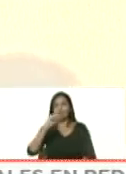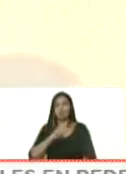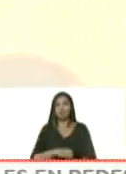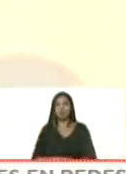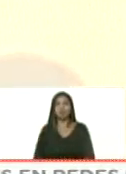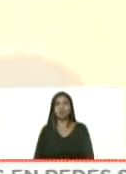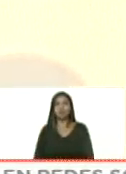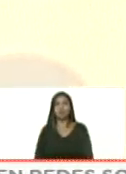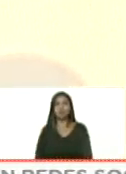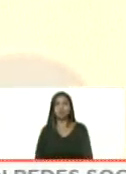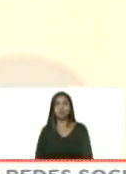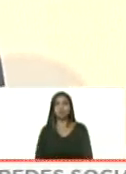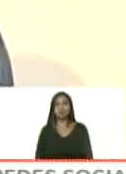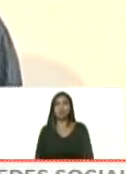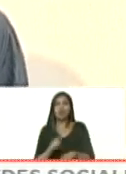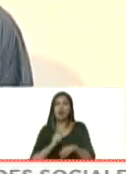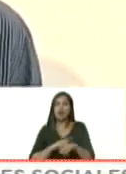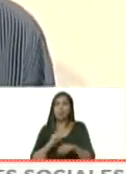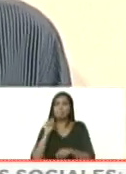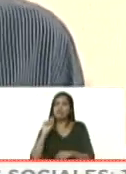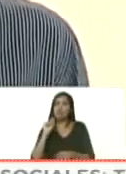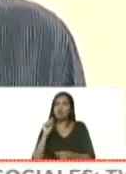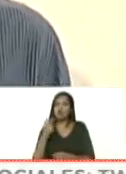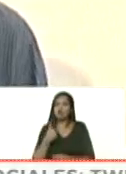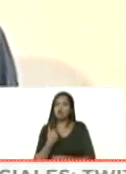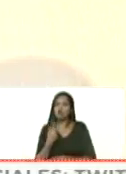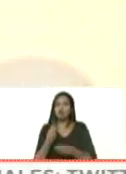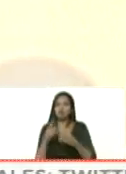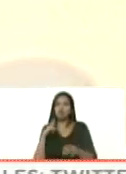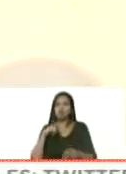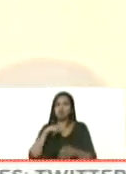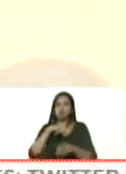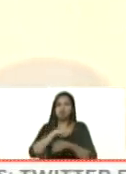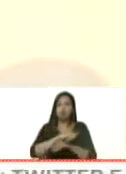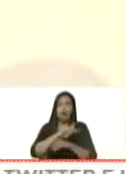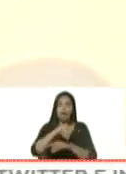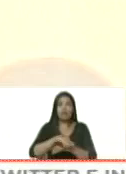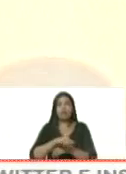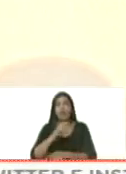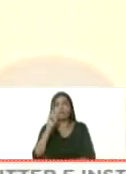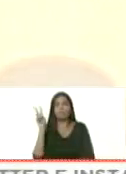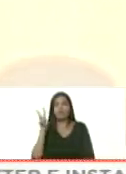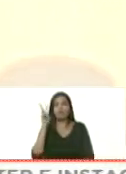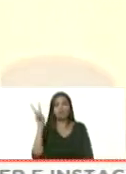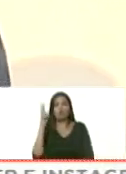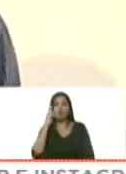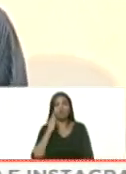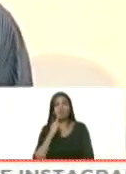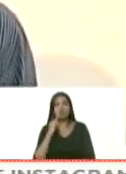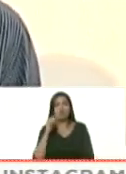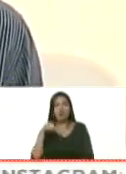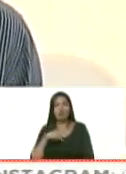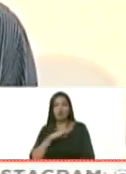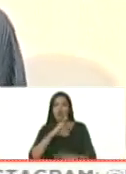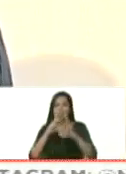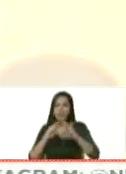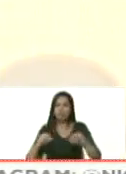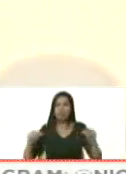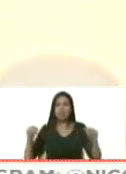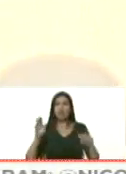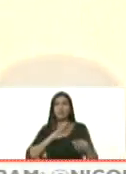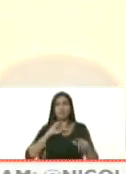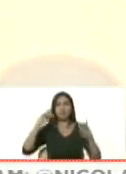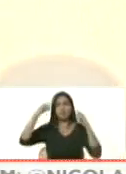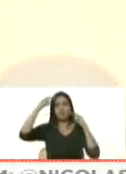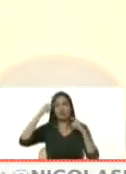Maduro. Hace unos pocos minutos hemos aterrizado en la patria de Bolívar, en la tierra de Hugo